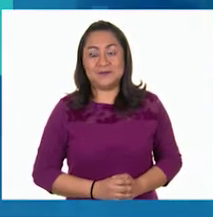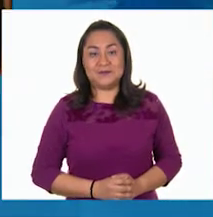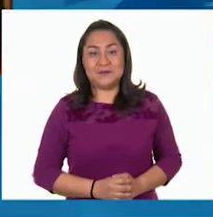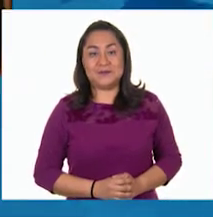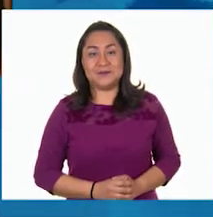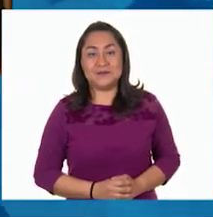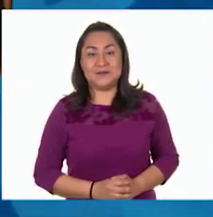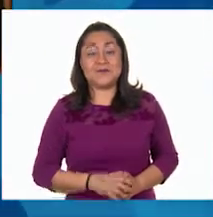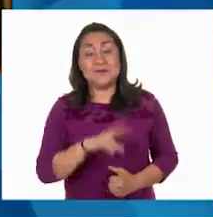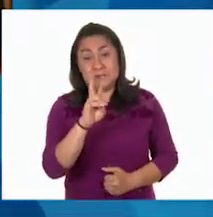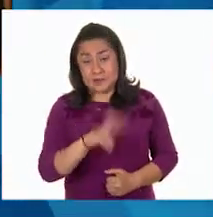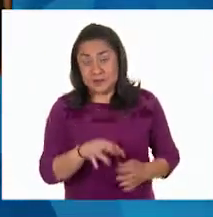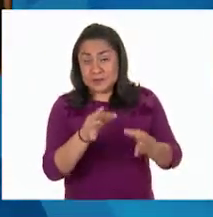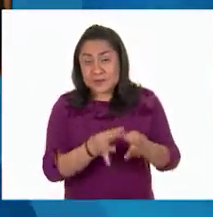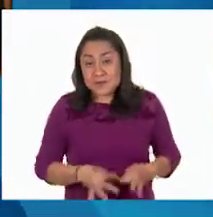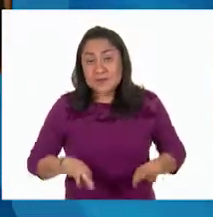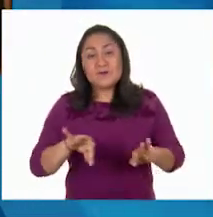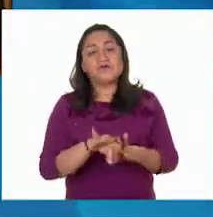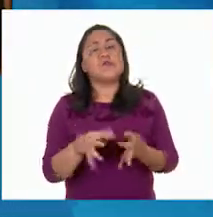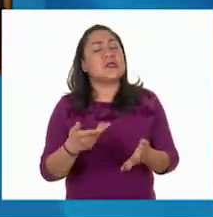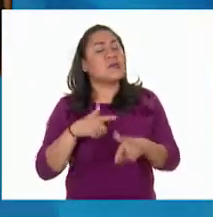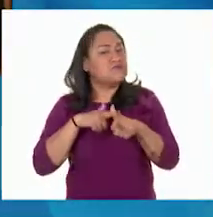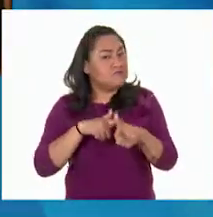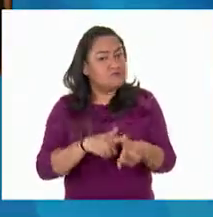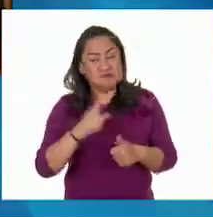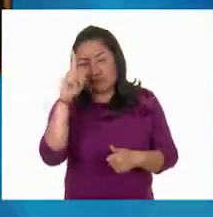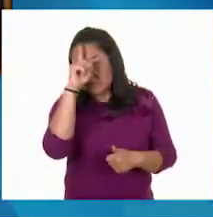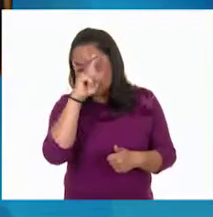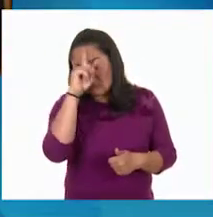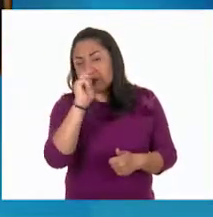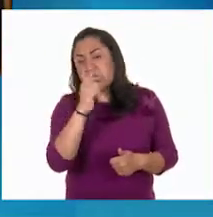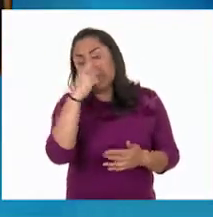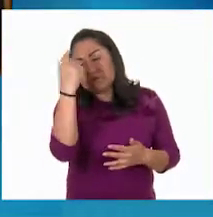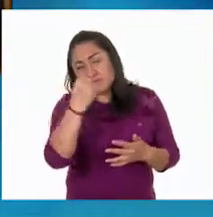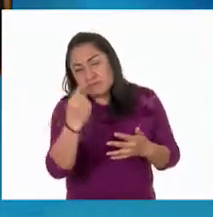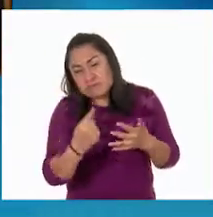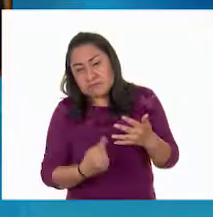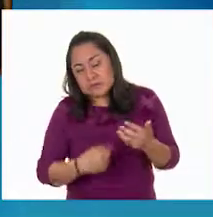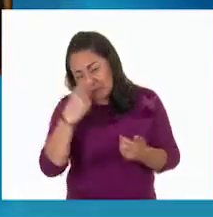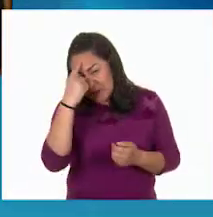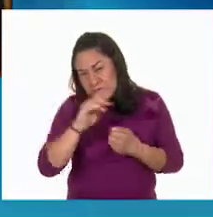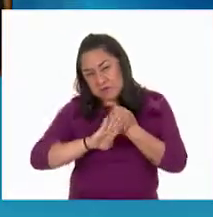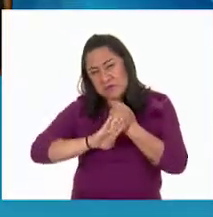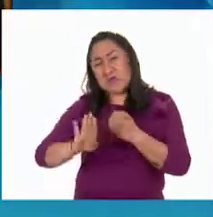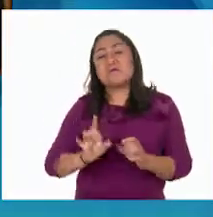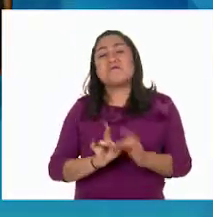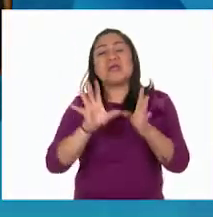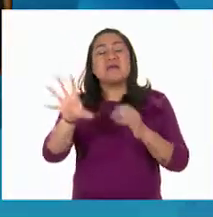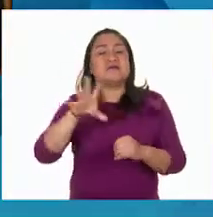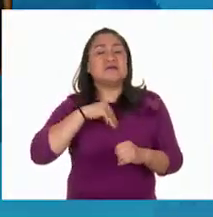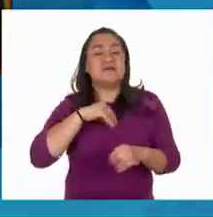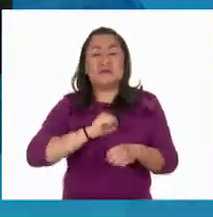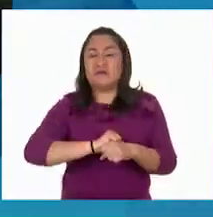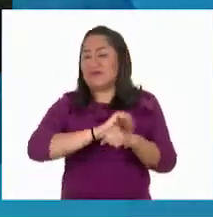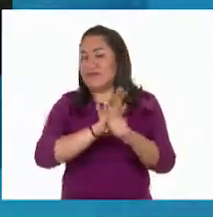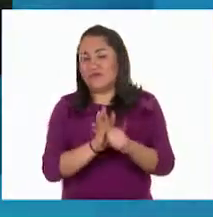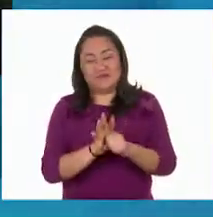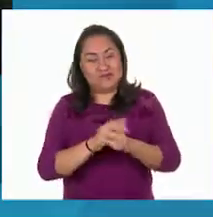Es muy importante continuar con las recomendaciones para evitar contagios de COVID.